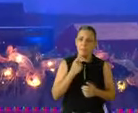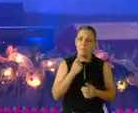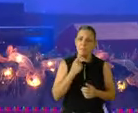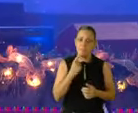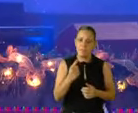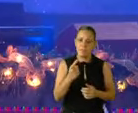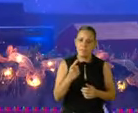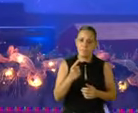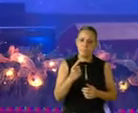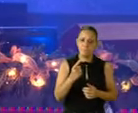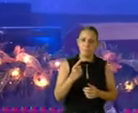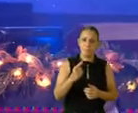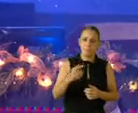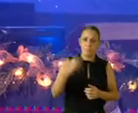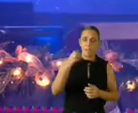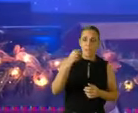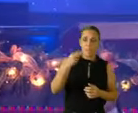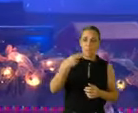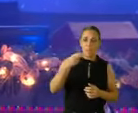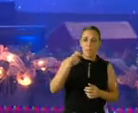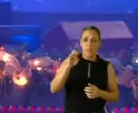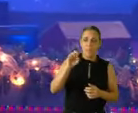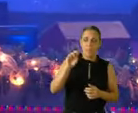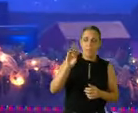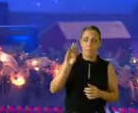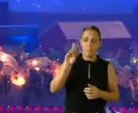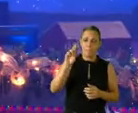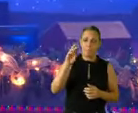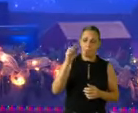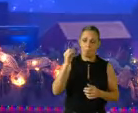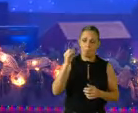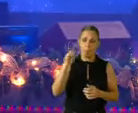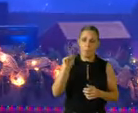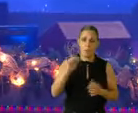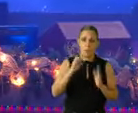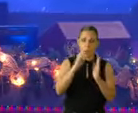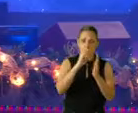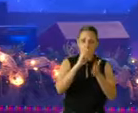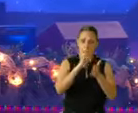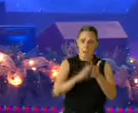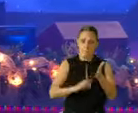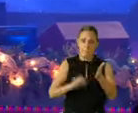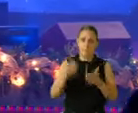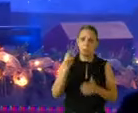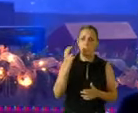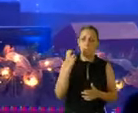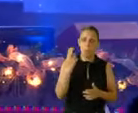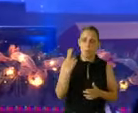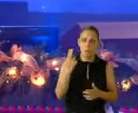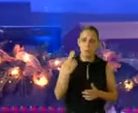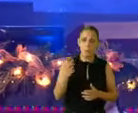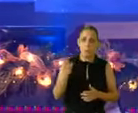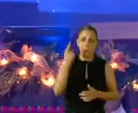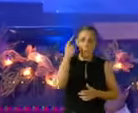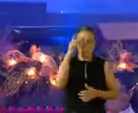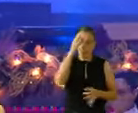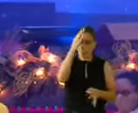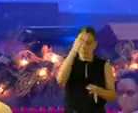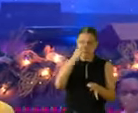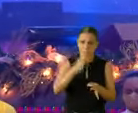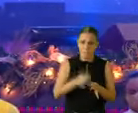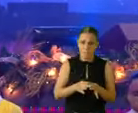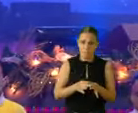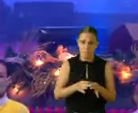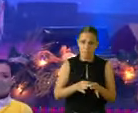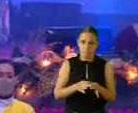Hebreos capítulo 11, es pues la fe, la certeza de lo que se espera, la convicción de lo que no se ve. Es un capítulo hermosísimo